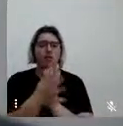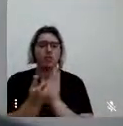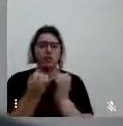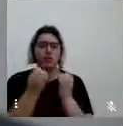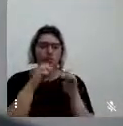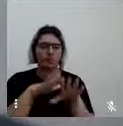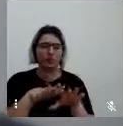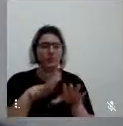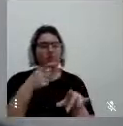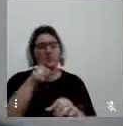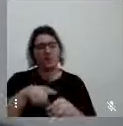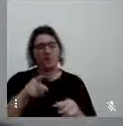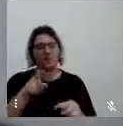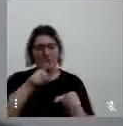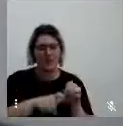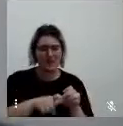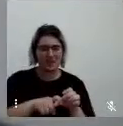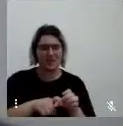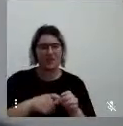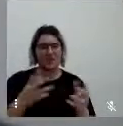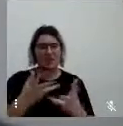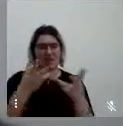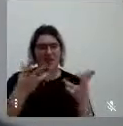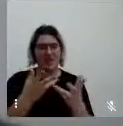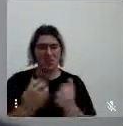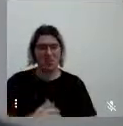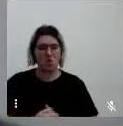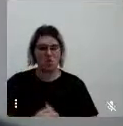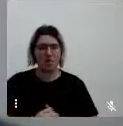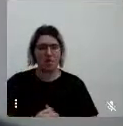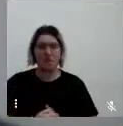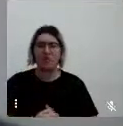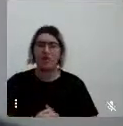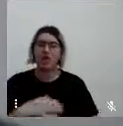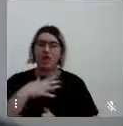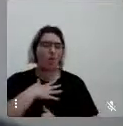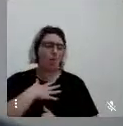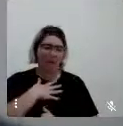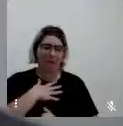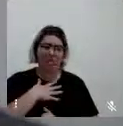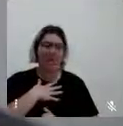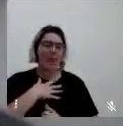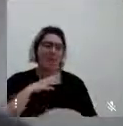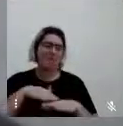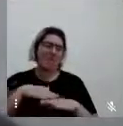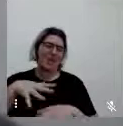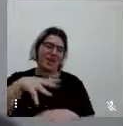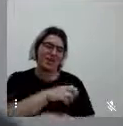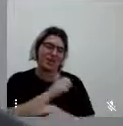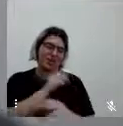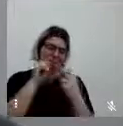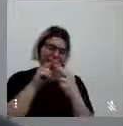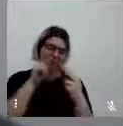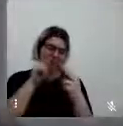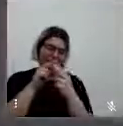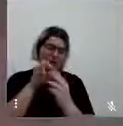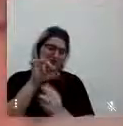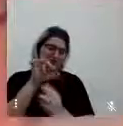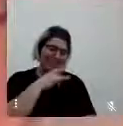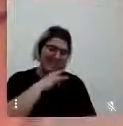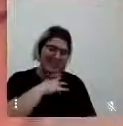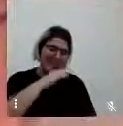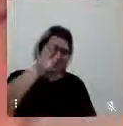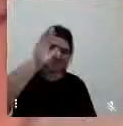participéis. Cristina, Vale. ha sido un placer y a todos Igualmente. un verdadero placer. Nos vemos pronto.